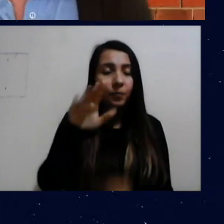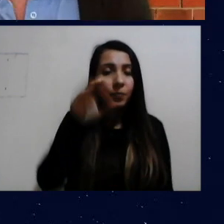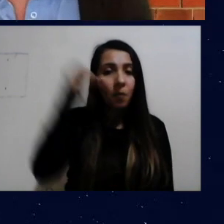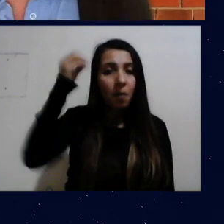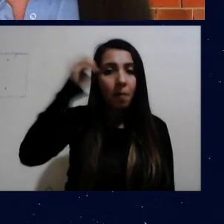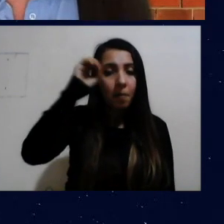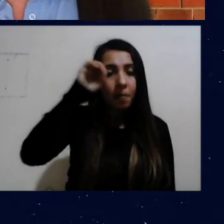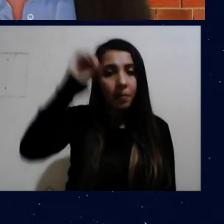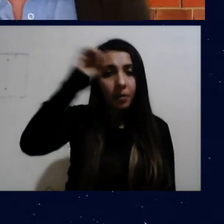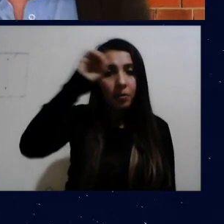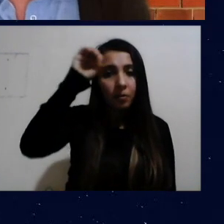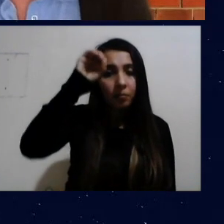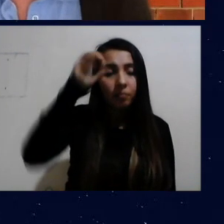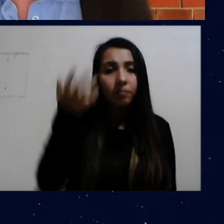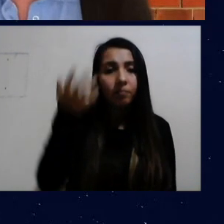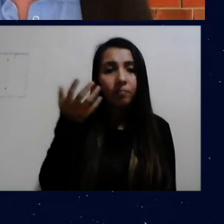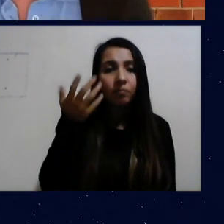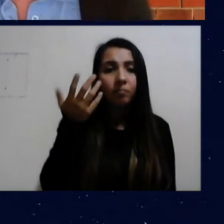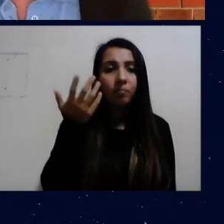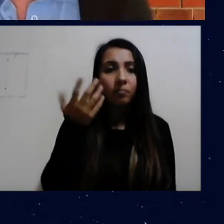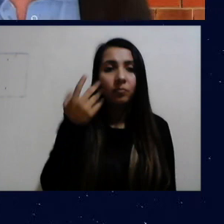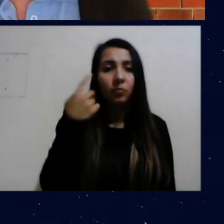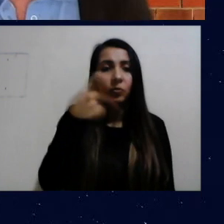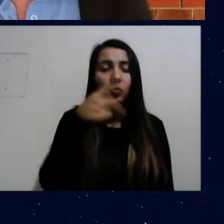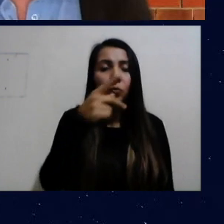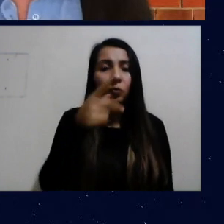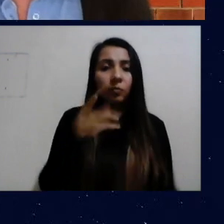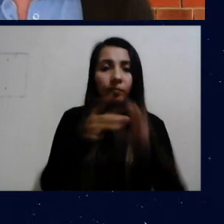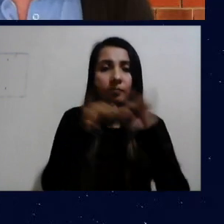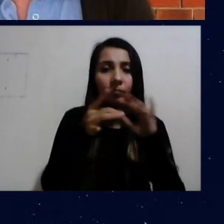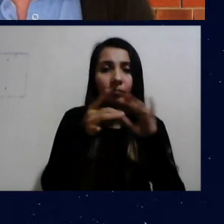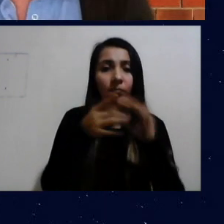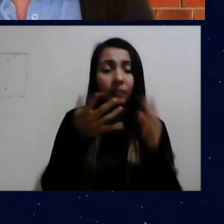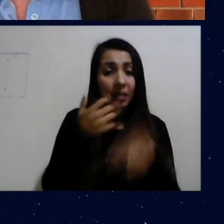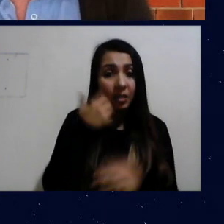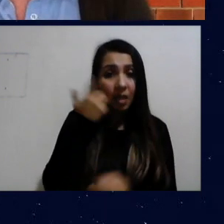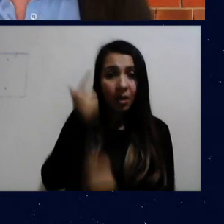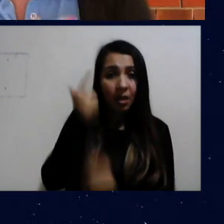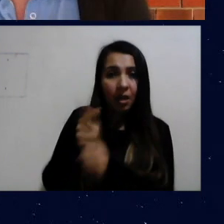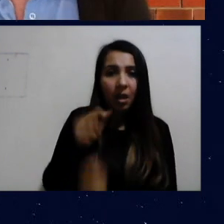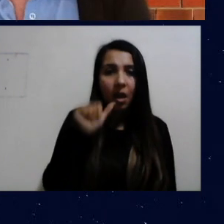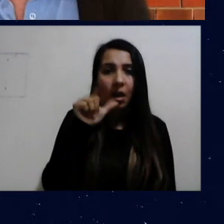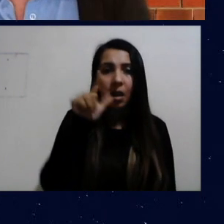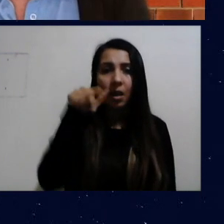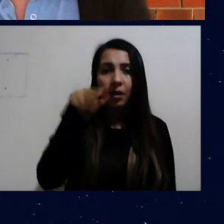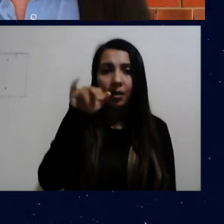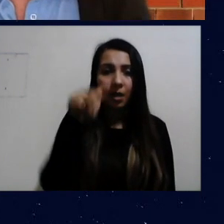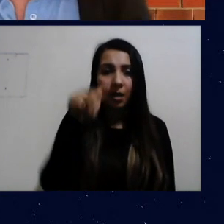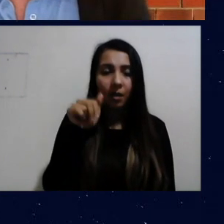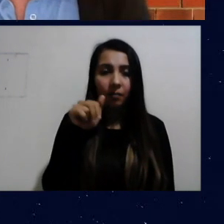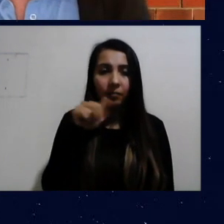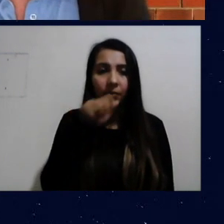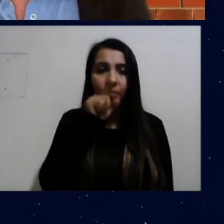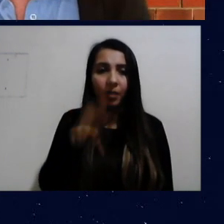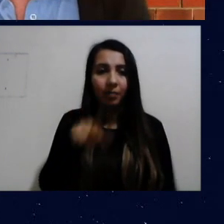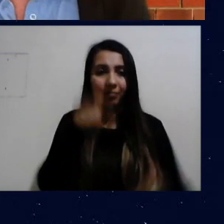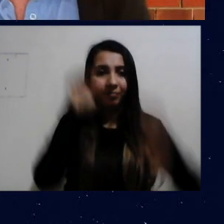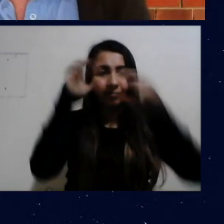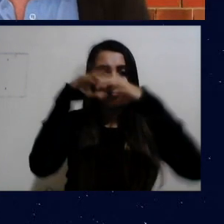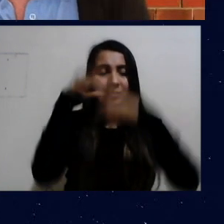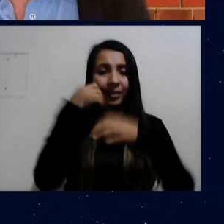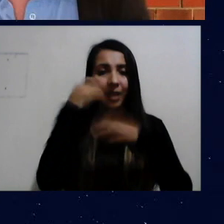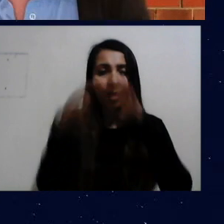también alanina, ¿no? En este telescopio, ¿no? En este proyecto, ¿no? Que tienes